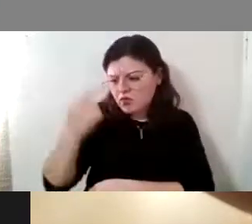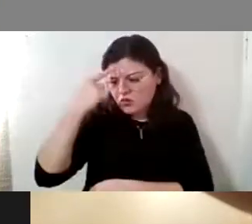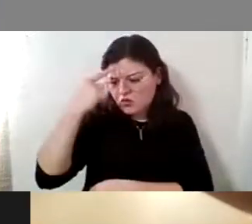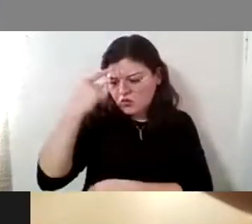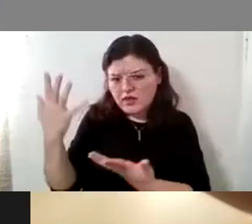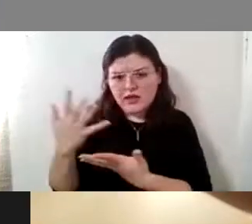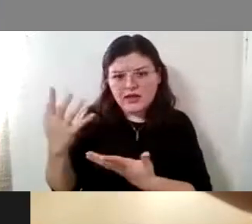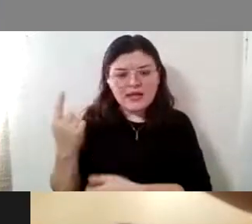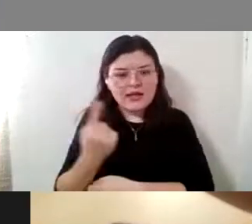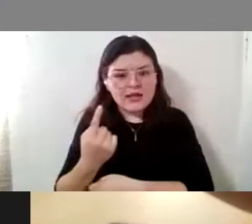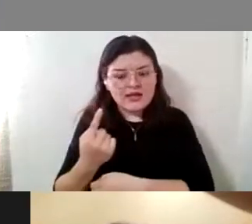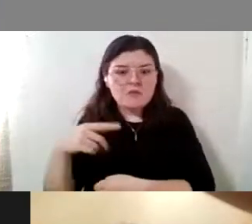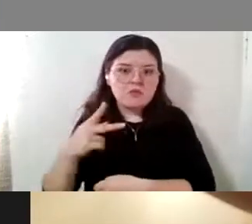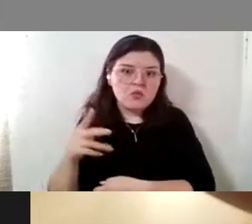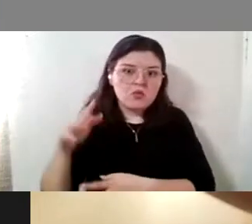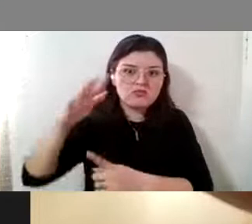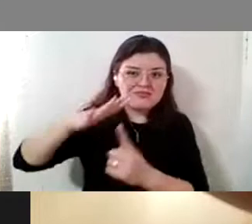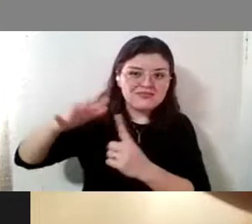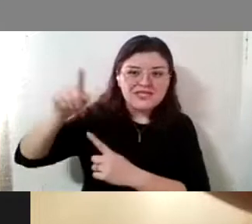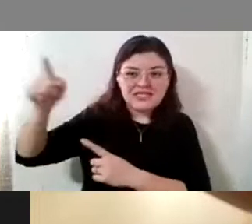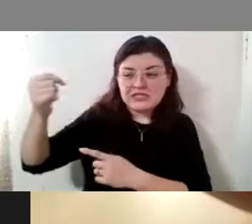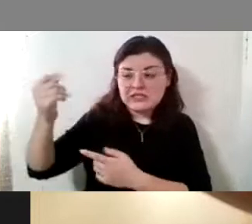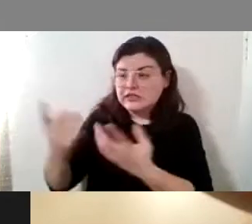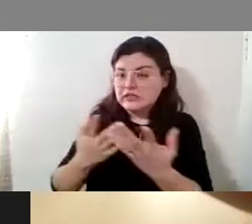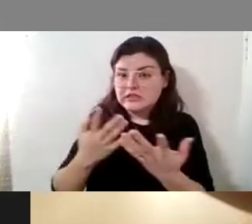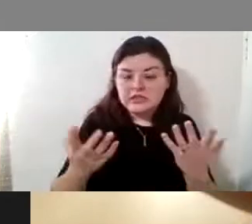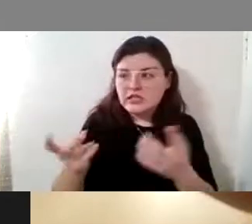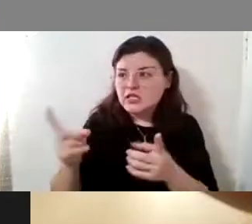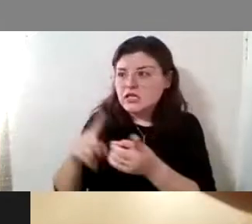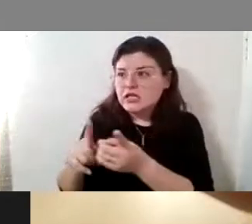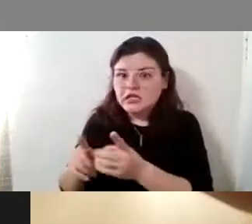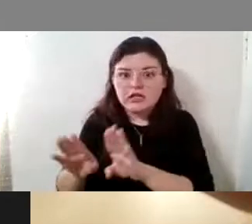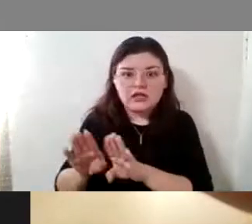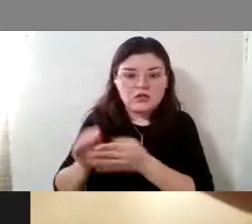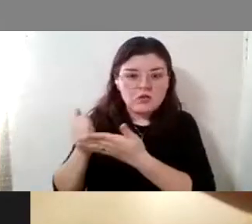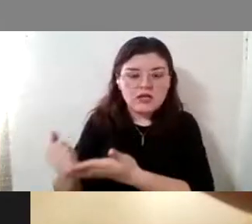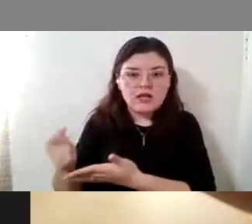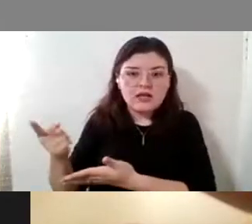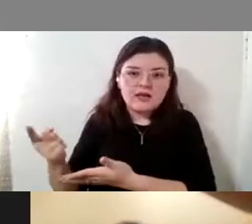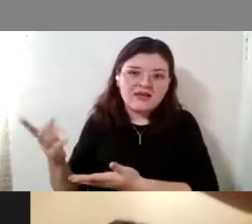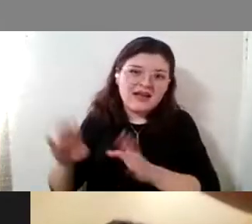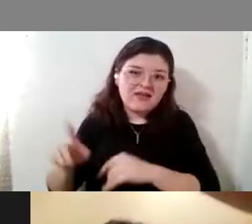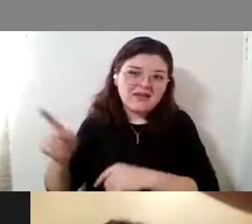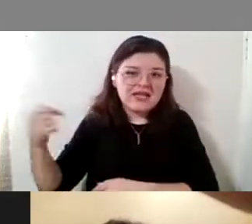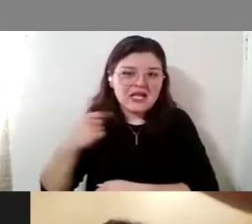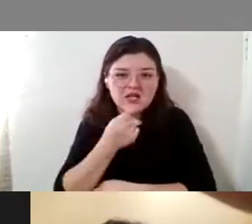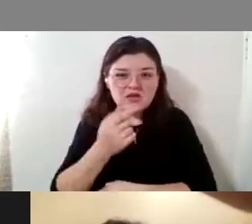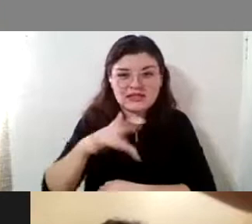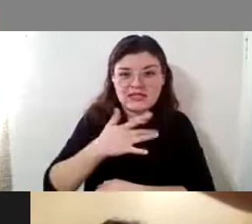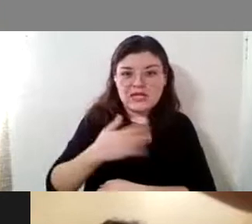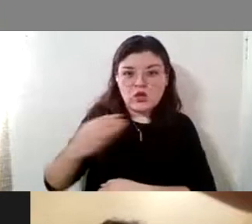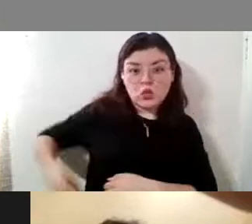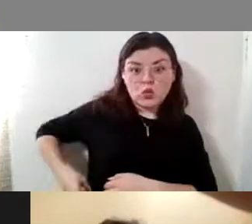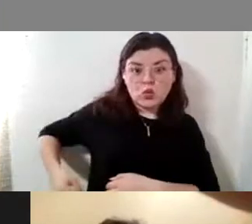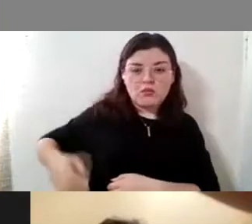que en el ambiente, pues no hay de dónde, o sea, buscar otra manera de que el niño no sienta que es su culpa, o sea, buscar X o